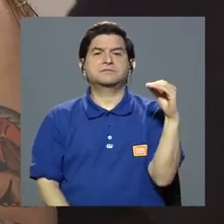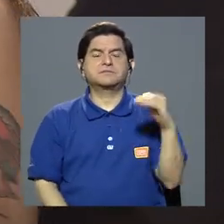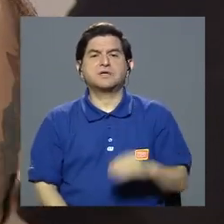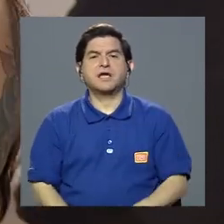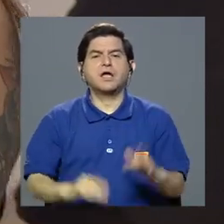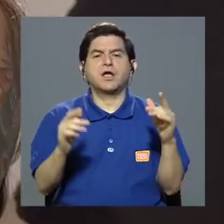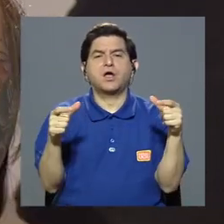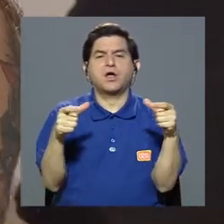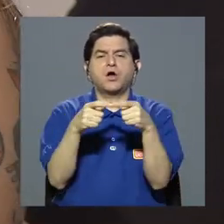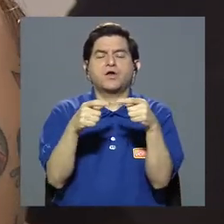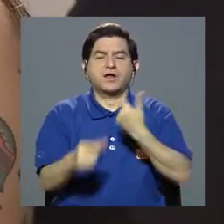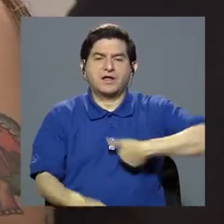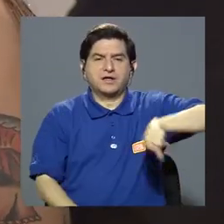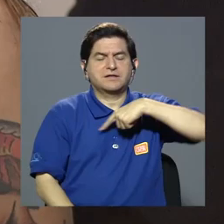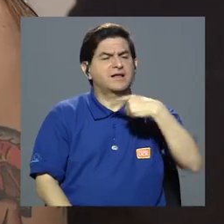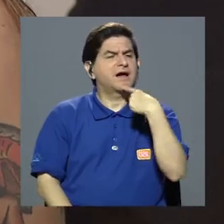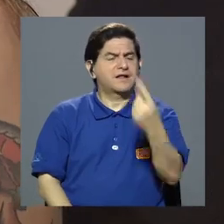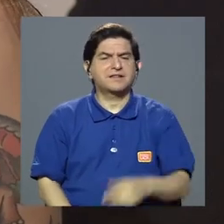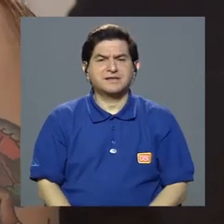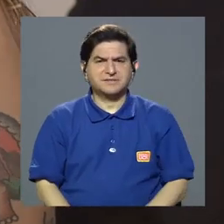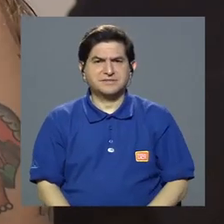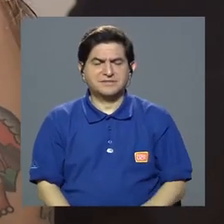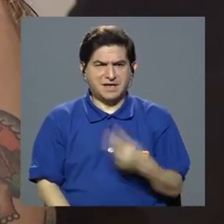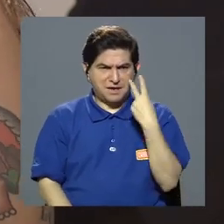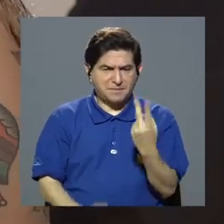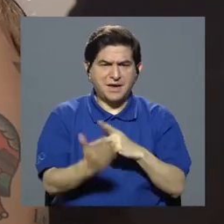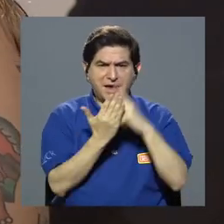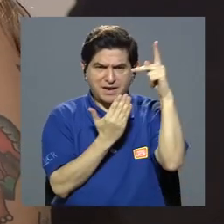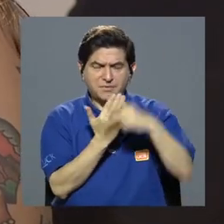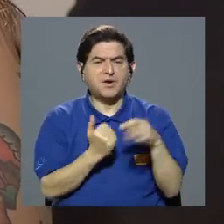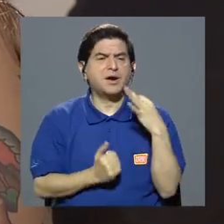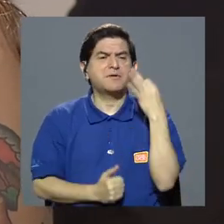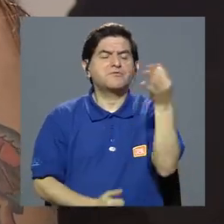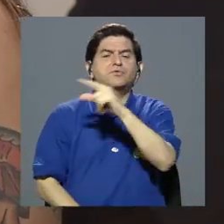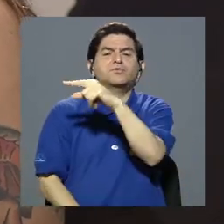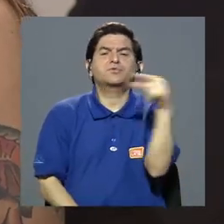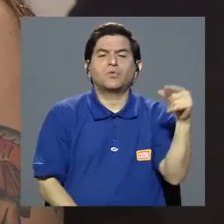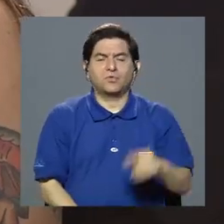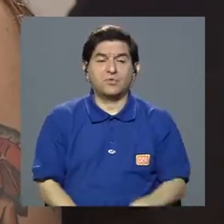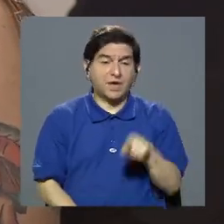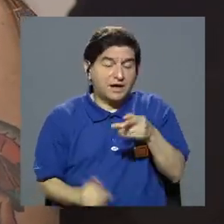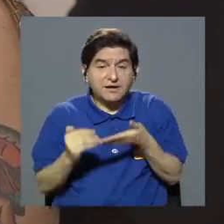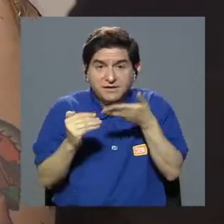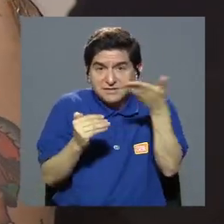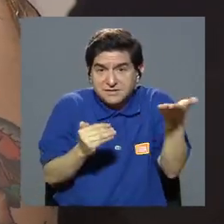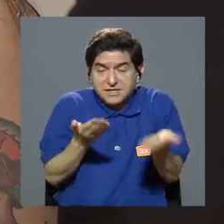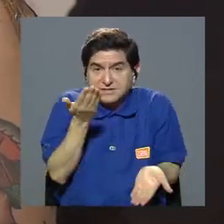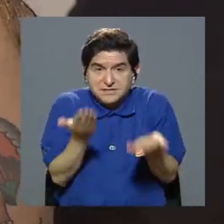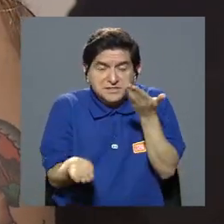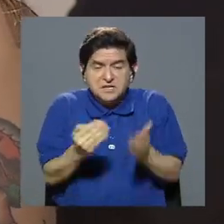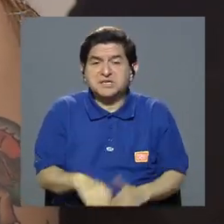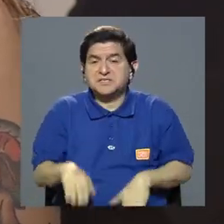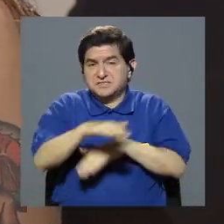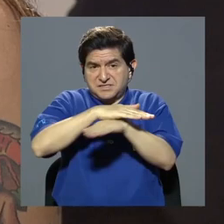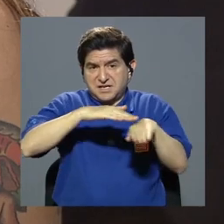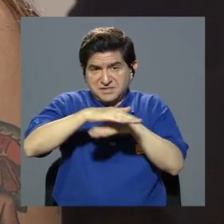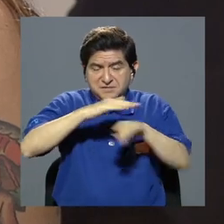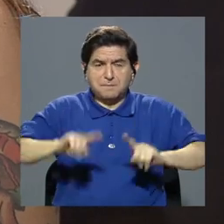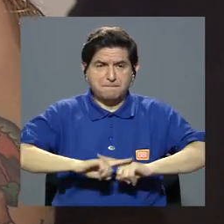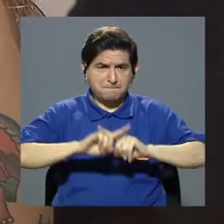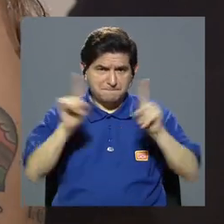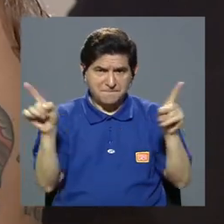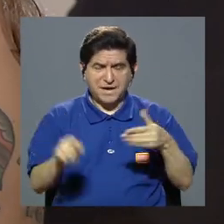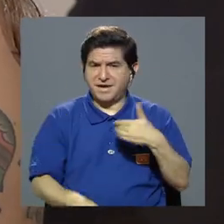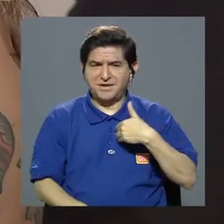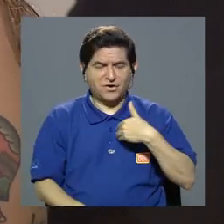de lograr conectar con nosotros diciéndonos vean vean el programa la próxima semana o sea ese tipo de cosas puede que son muy básicas